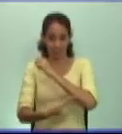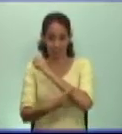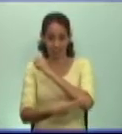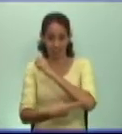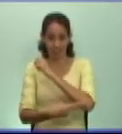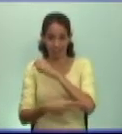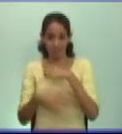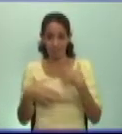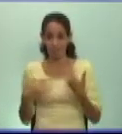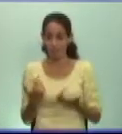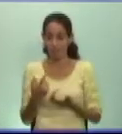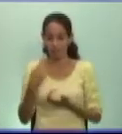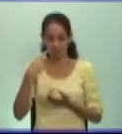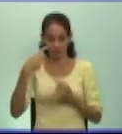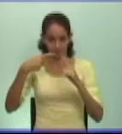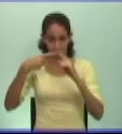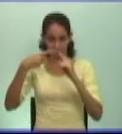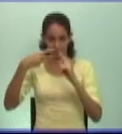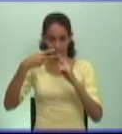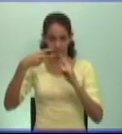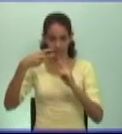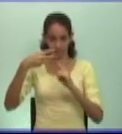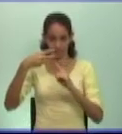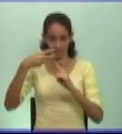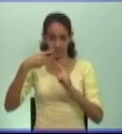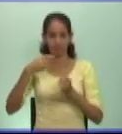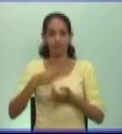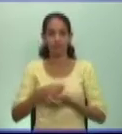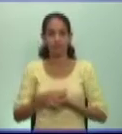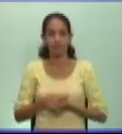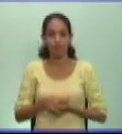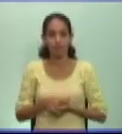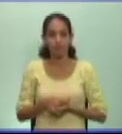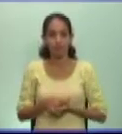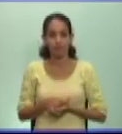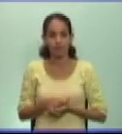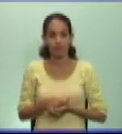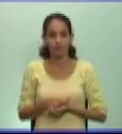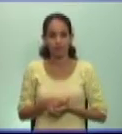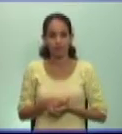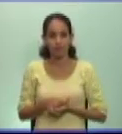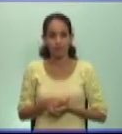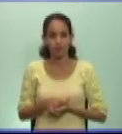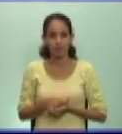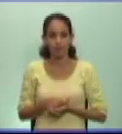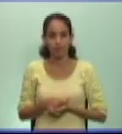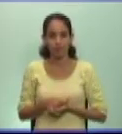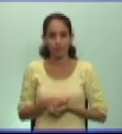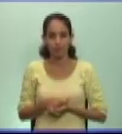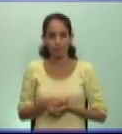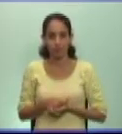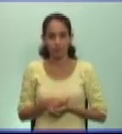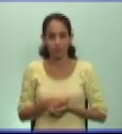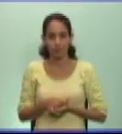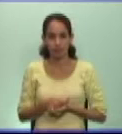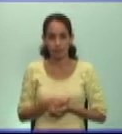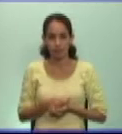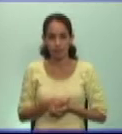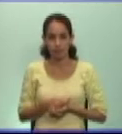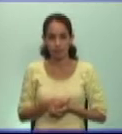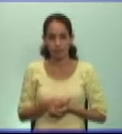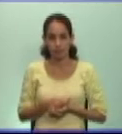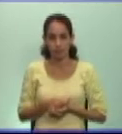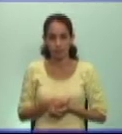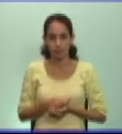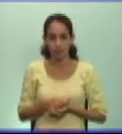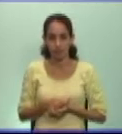Perón en Argentina, a Vargas en Brasil y a Jacobo Arbenz en Guatemala. Tres modelos de gobierno de carácter populista, de carácter